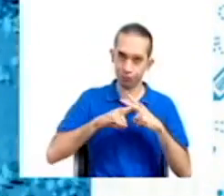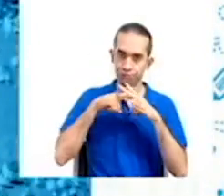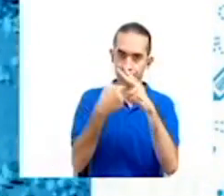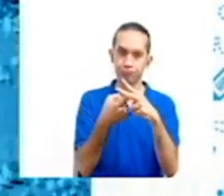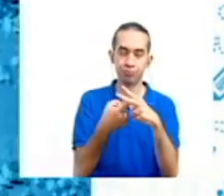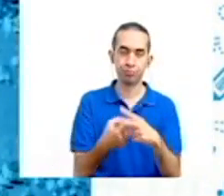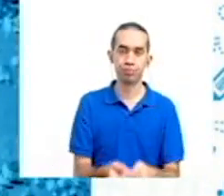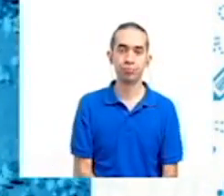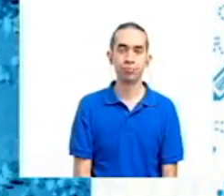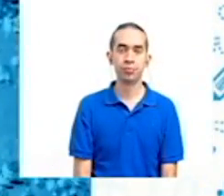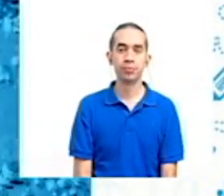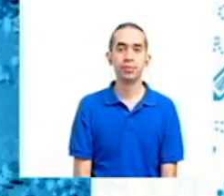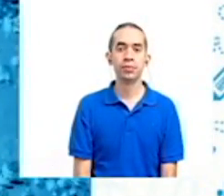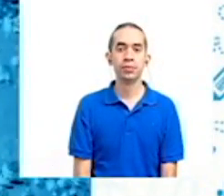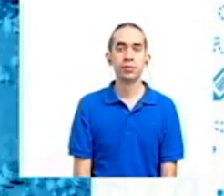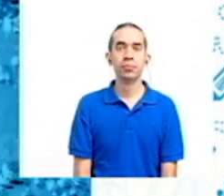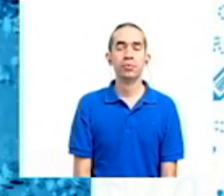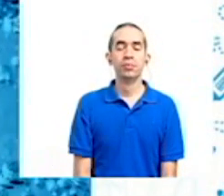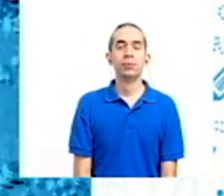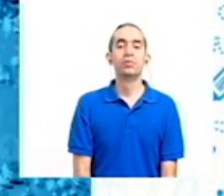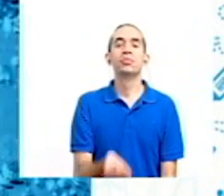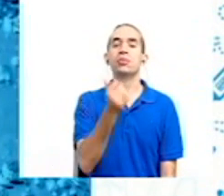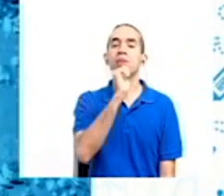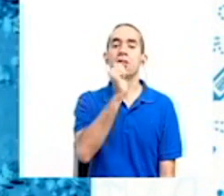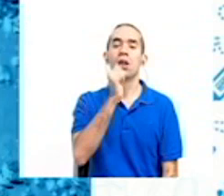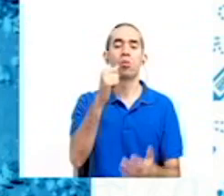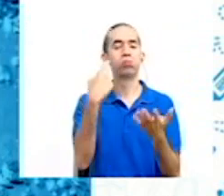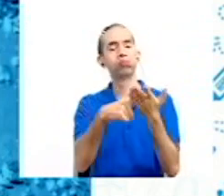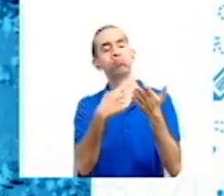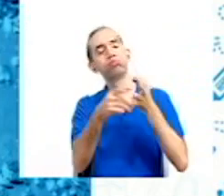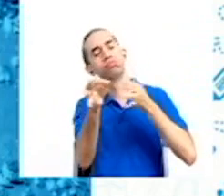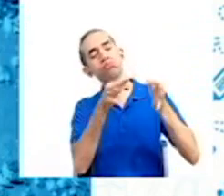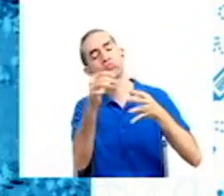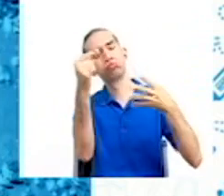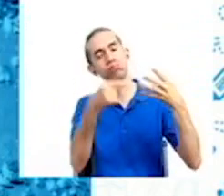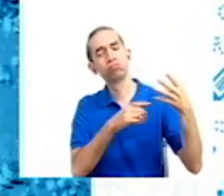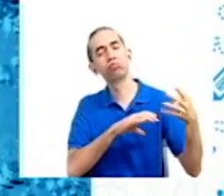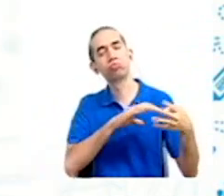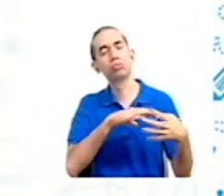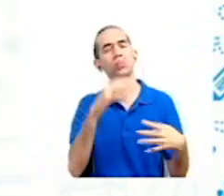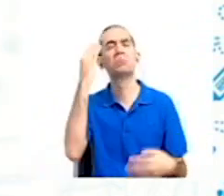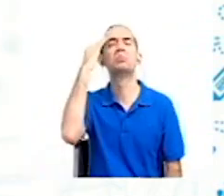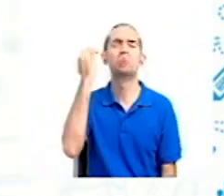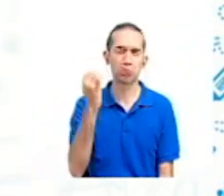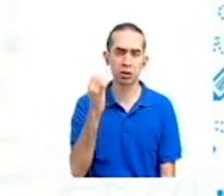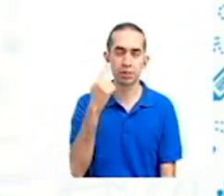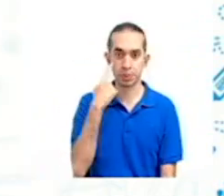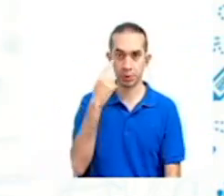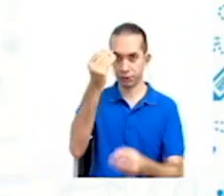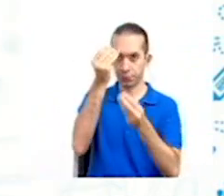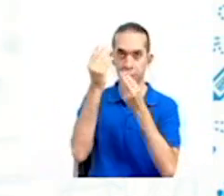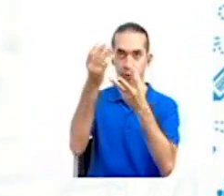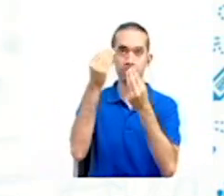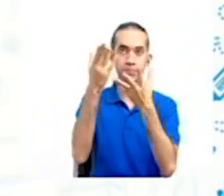forma. ¿Por qué vamos a hablar del agua y todas las características de esta molécula? Vamos a ver estos datos.